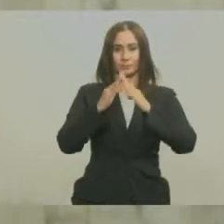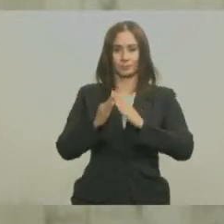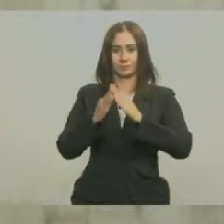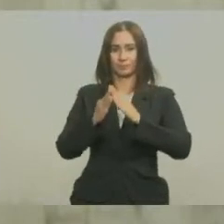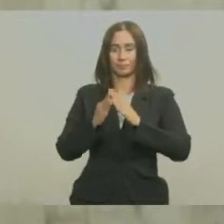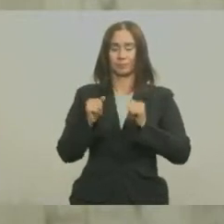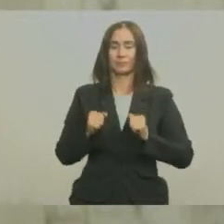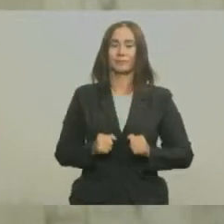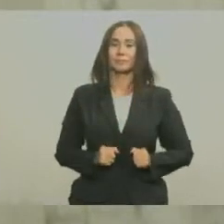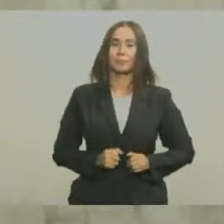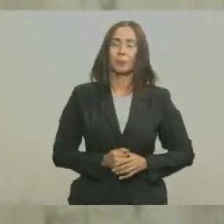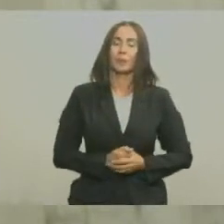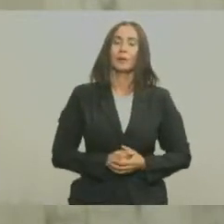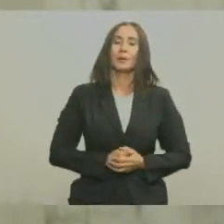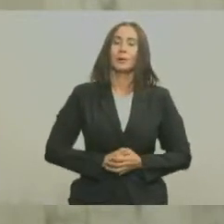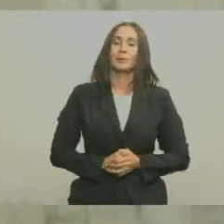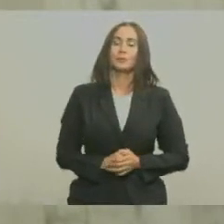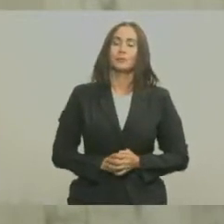de la cita.